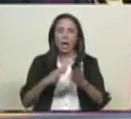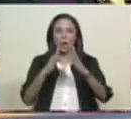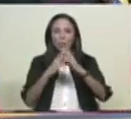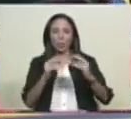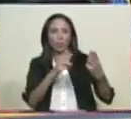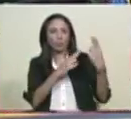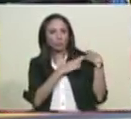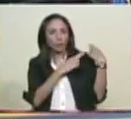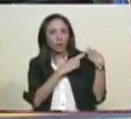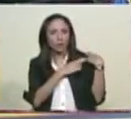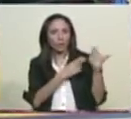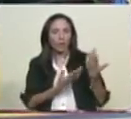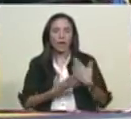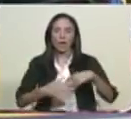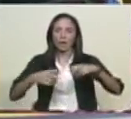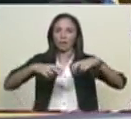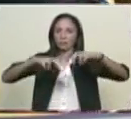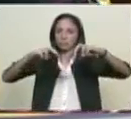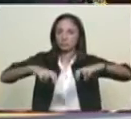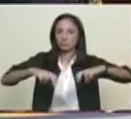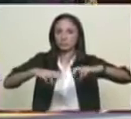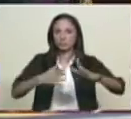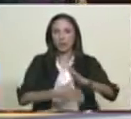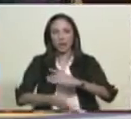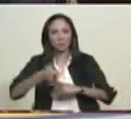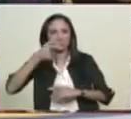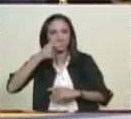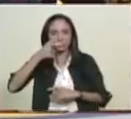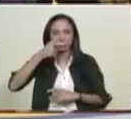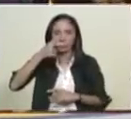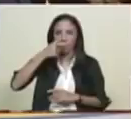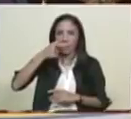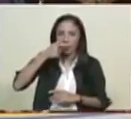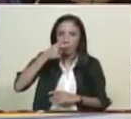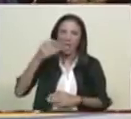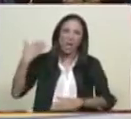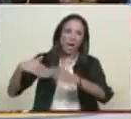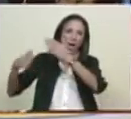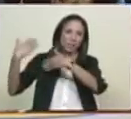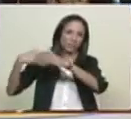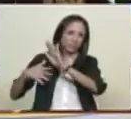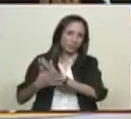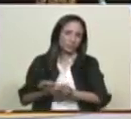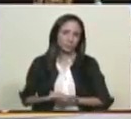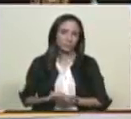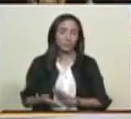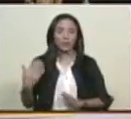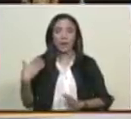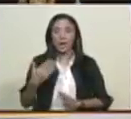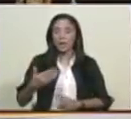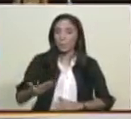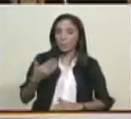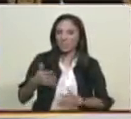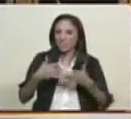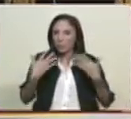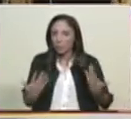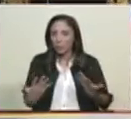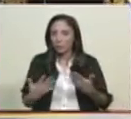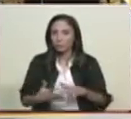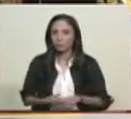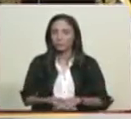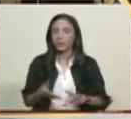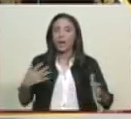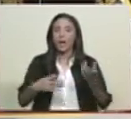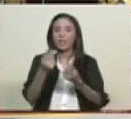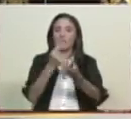salas de casación civil para dirimir las diferencias de lo que era importante entonces, la batalla del